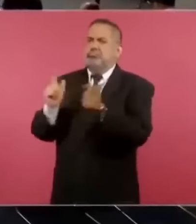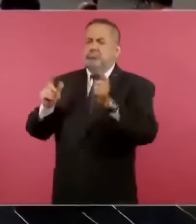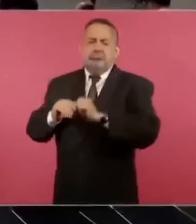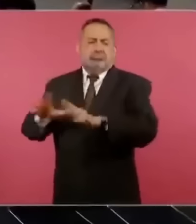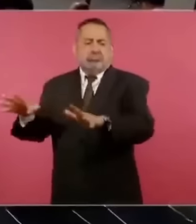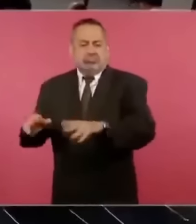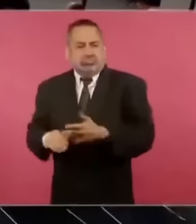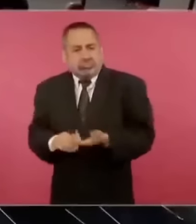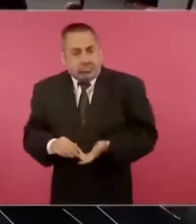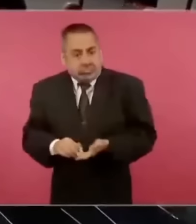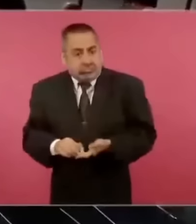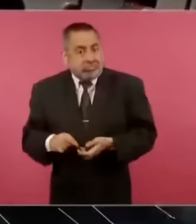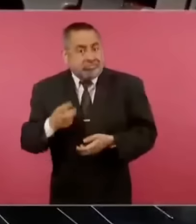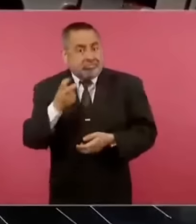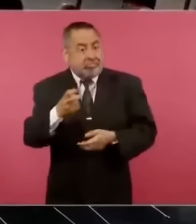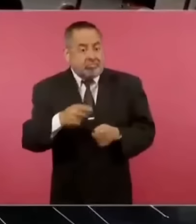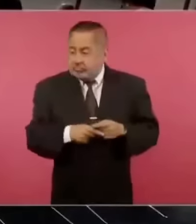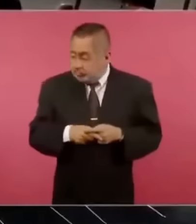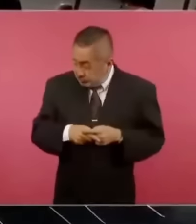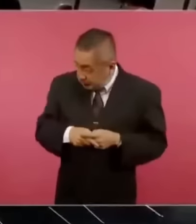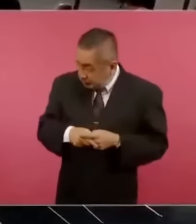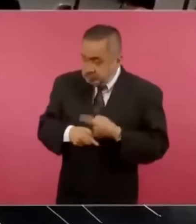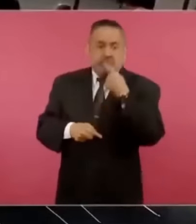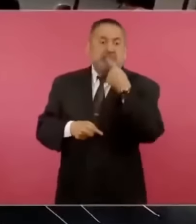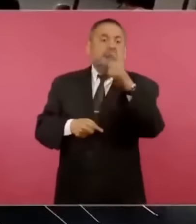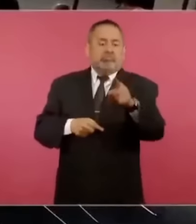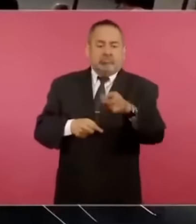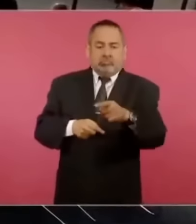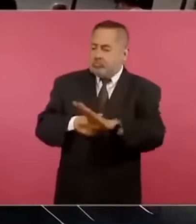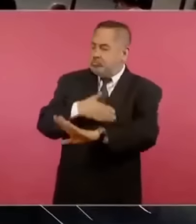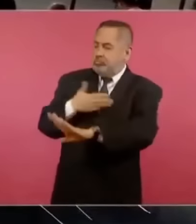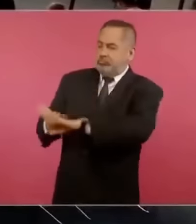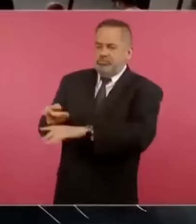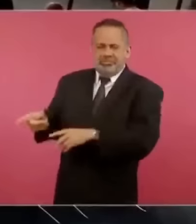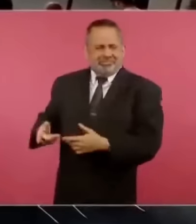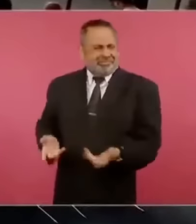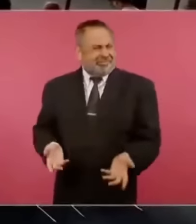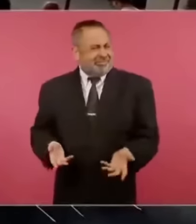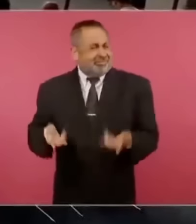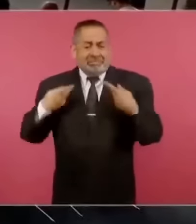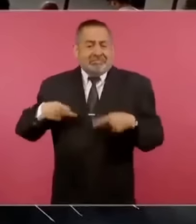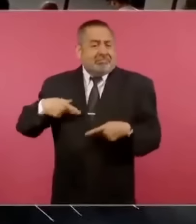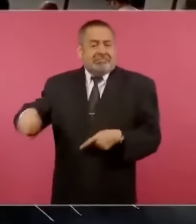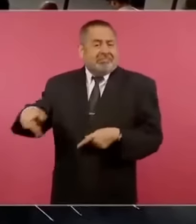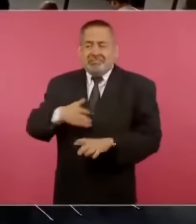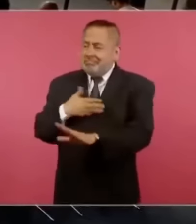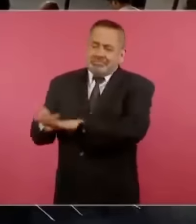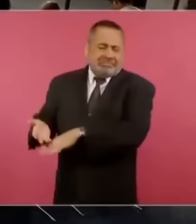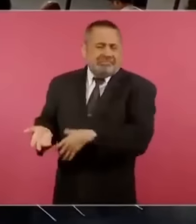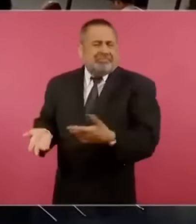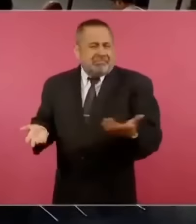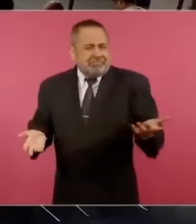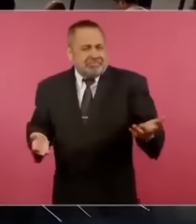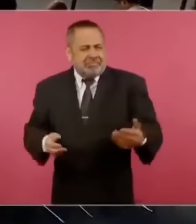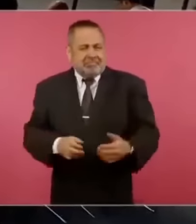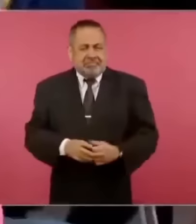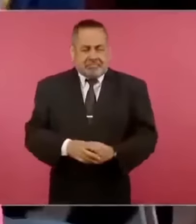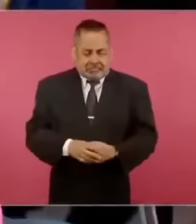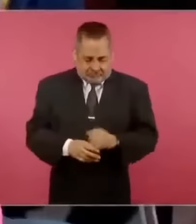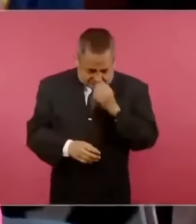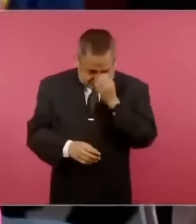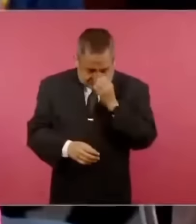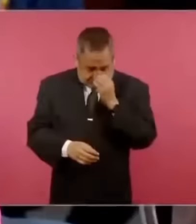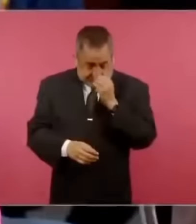Y por ese tuit la demandó y ahorita la traen vueltas con a una ciudadana. Pero mire,